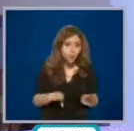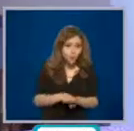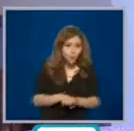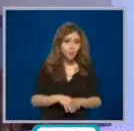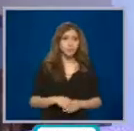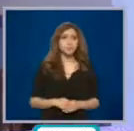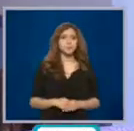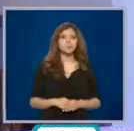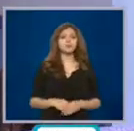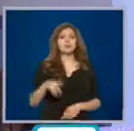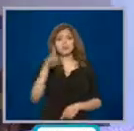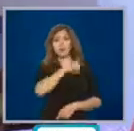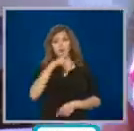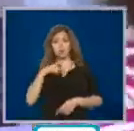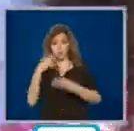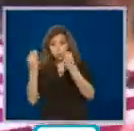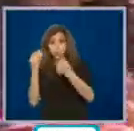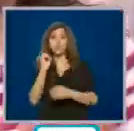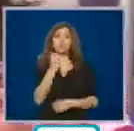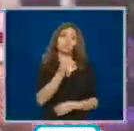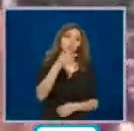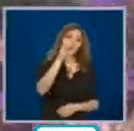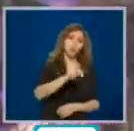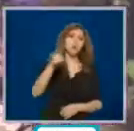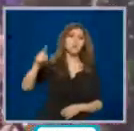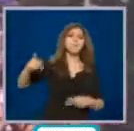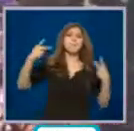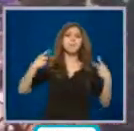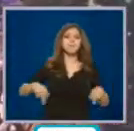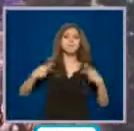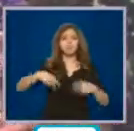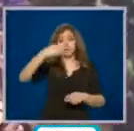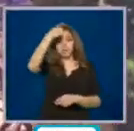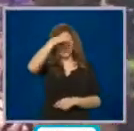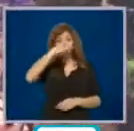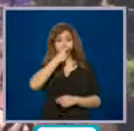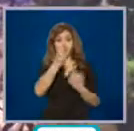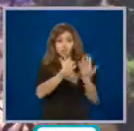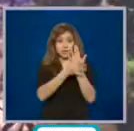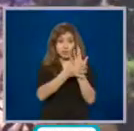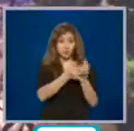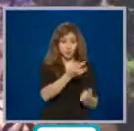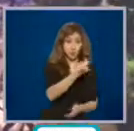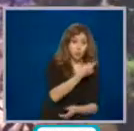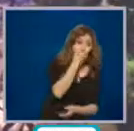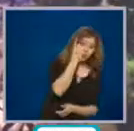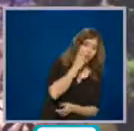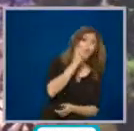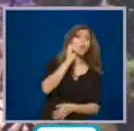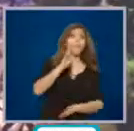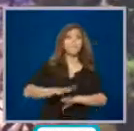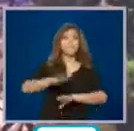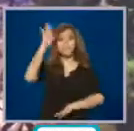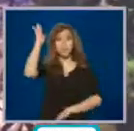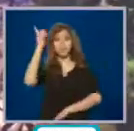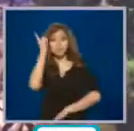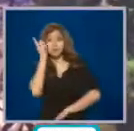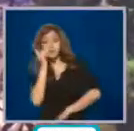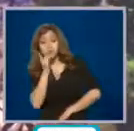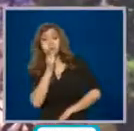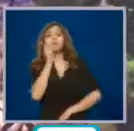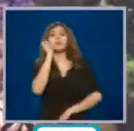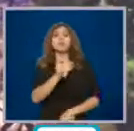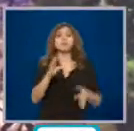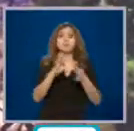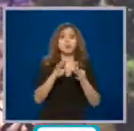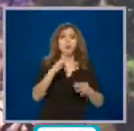ni poco. ¿Cuánto es? Los especialistas dicen que es tan malo dormir poco como dormir muchísimo, ¿no? Y de hecho dormir muchísimo puede revelar